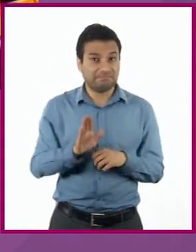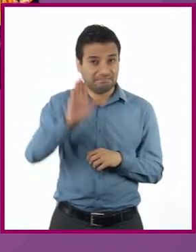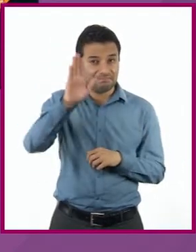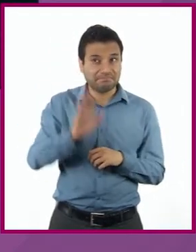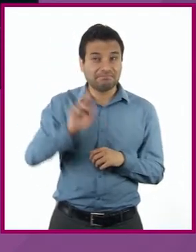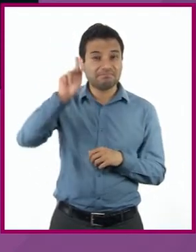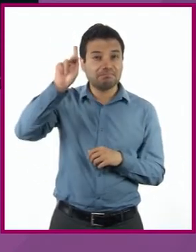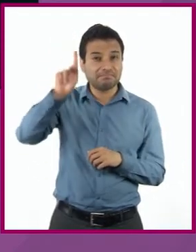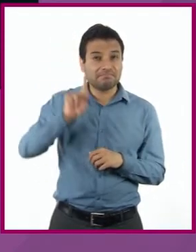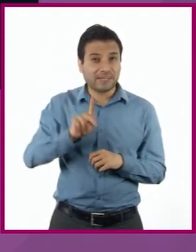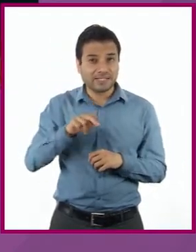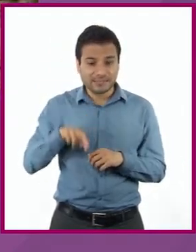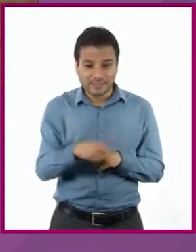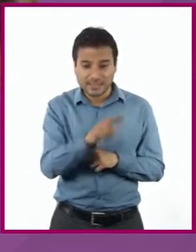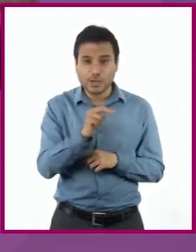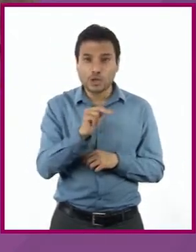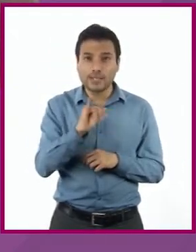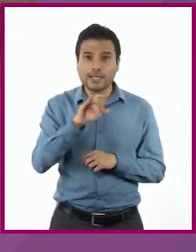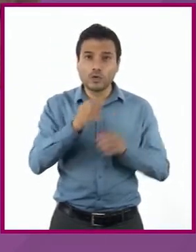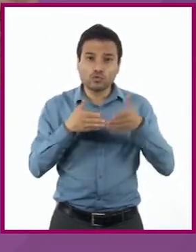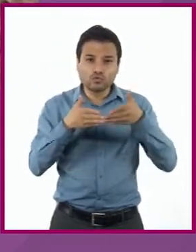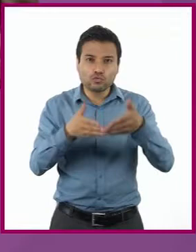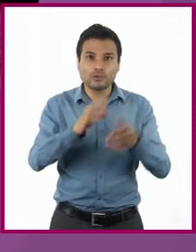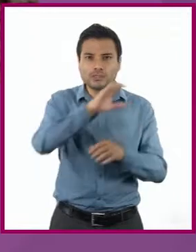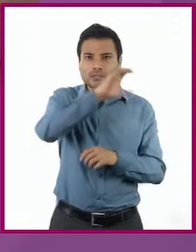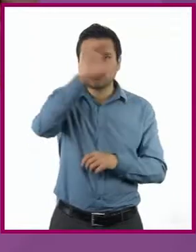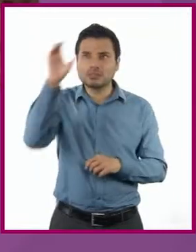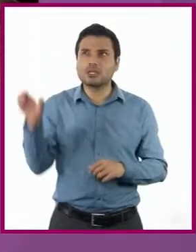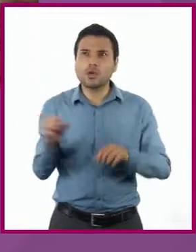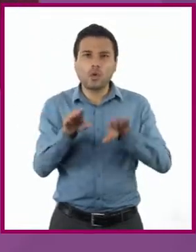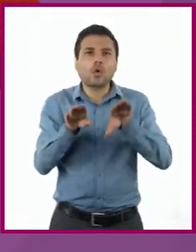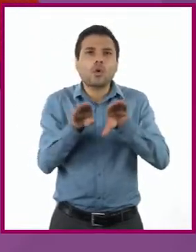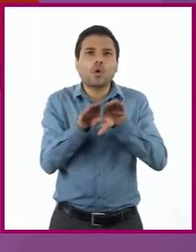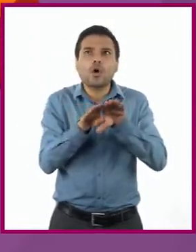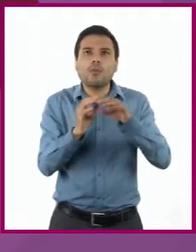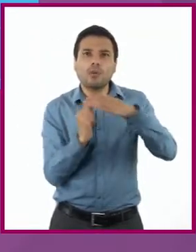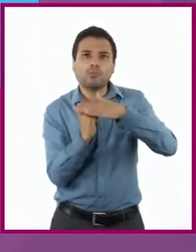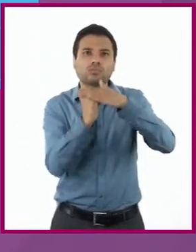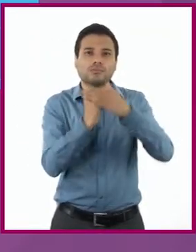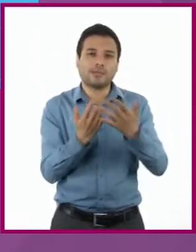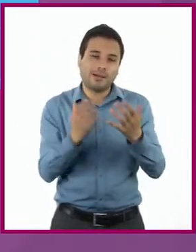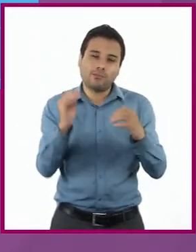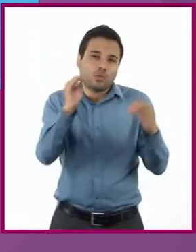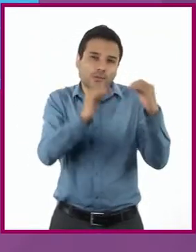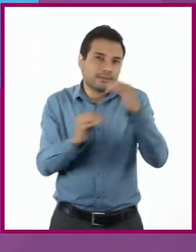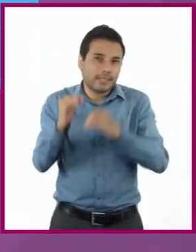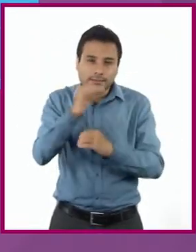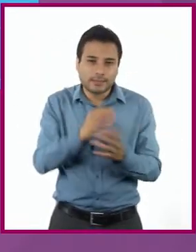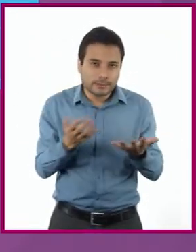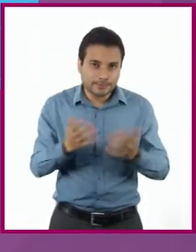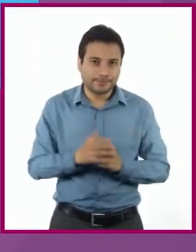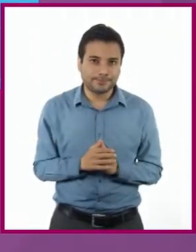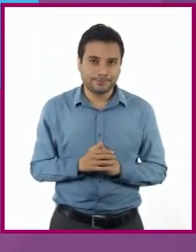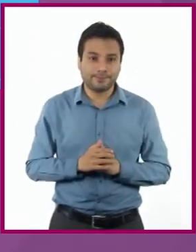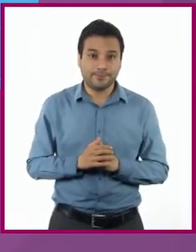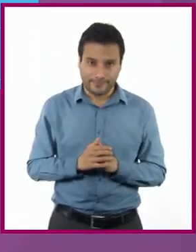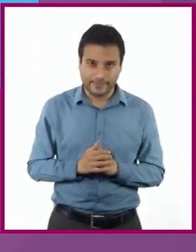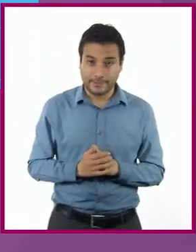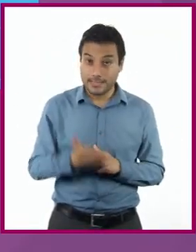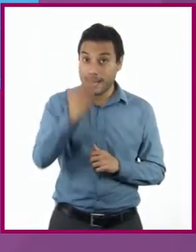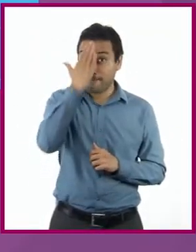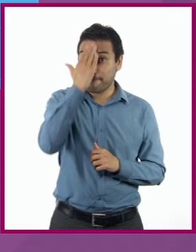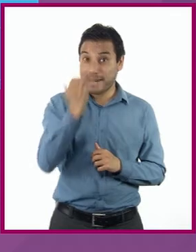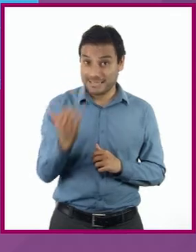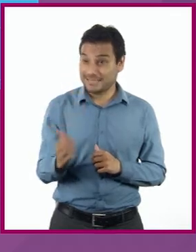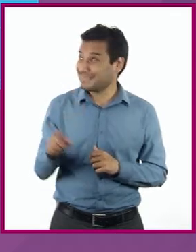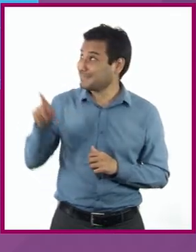río Nilo, y que el cielo era sostenido por altas montañas. Por su parte, los mayas en el sureste de la